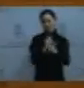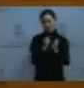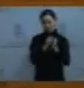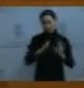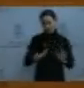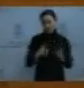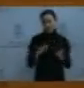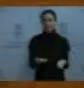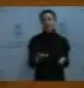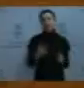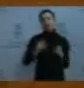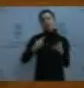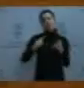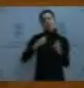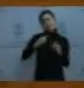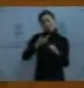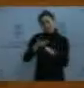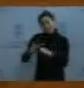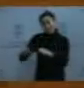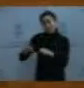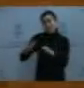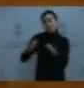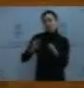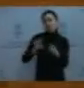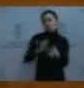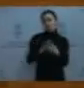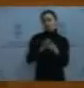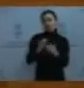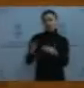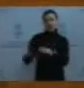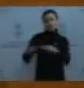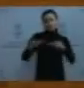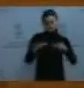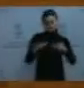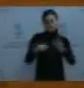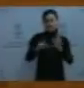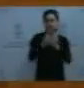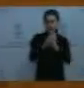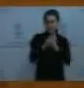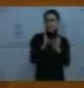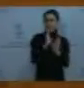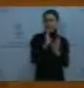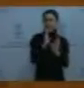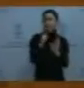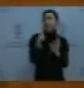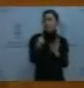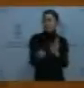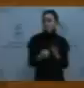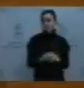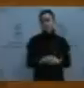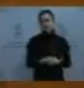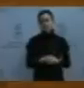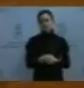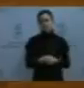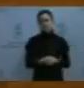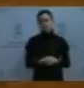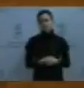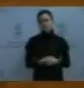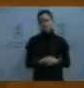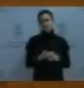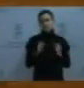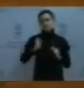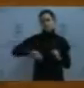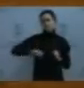de supuestos, y siguiendo la jurisprudencia a que antes aludía y que recoge las